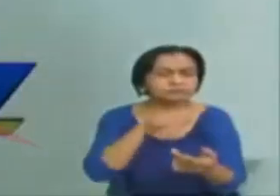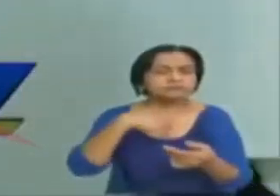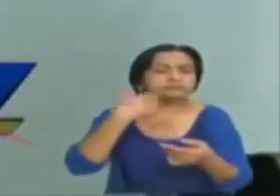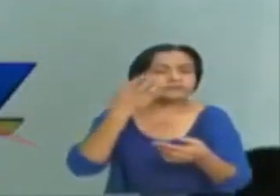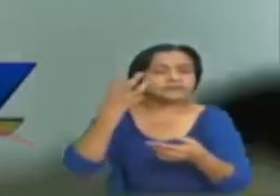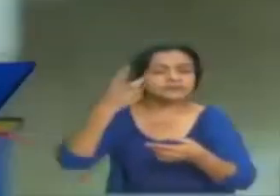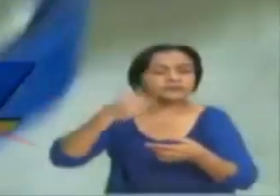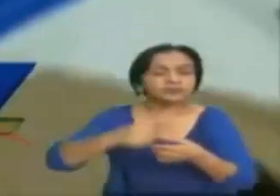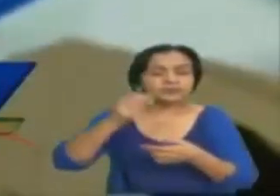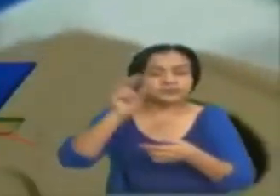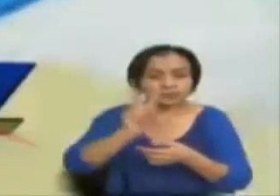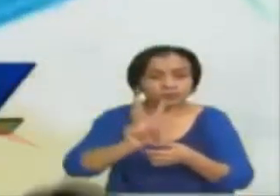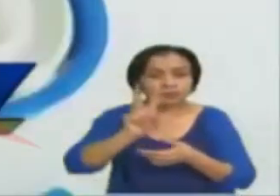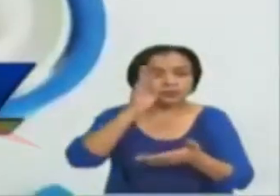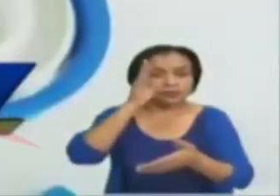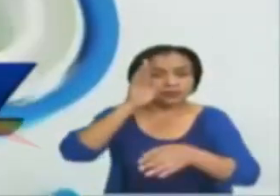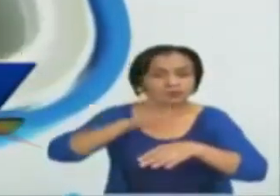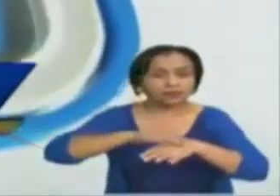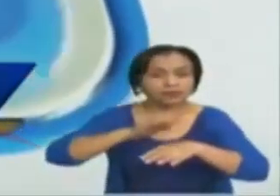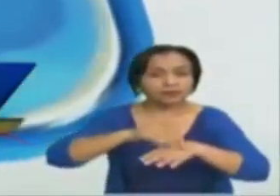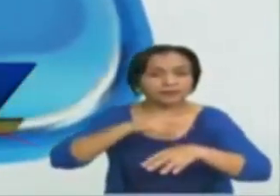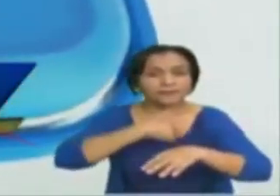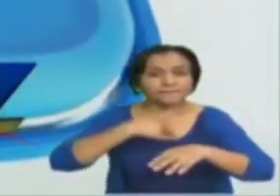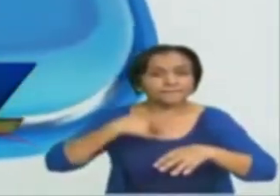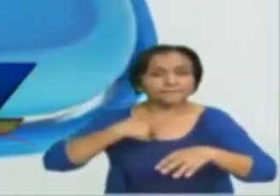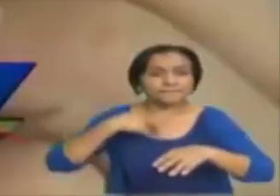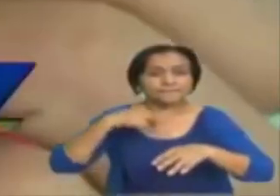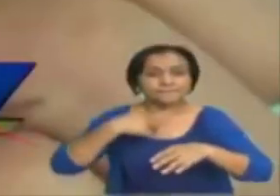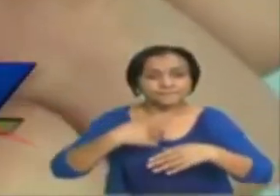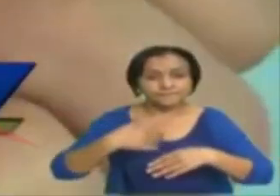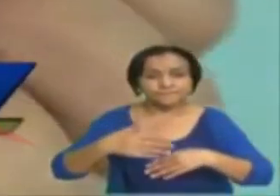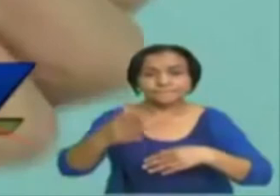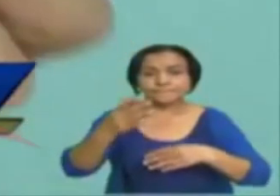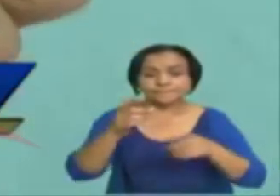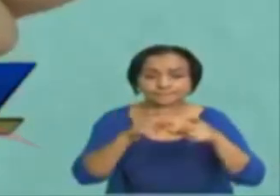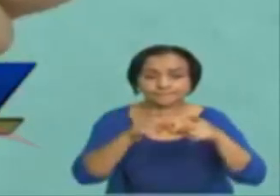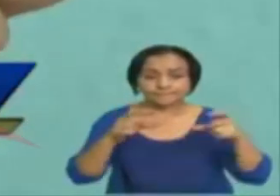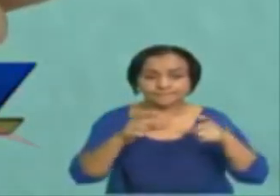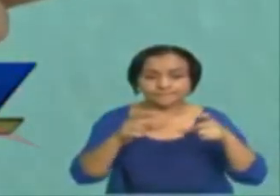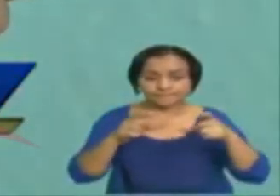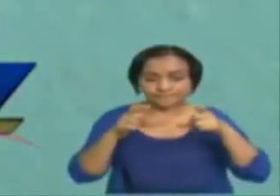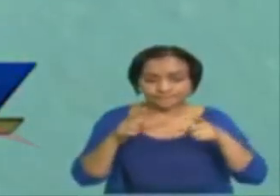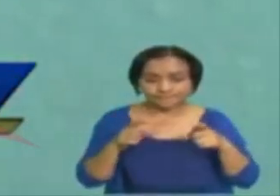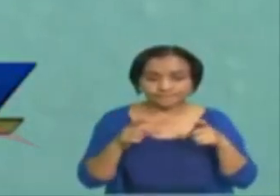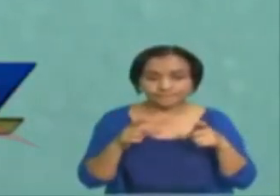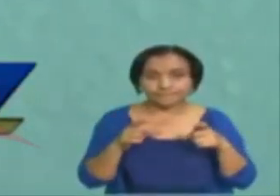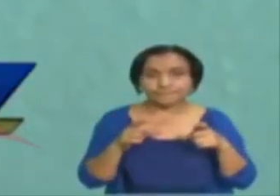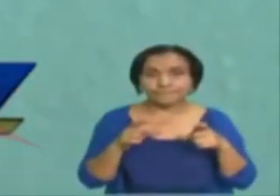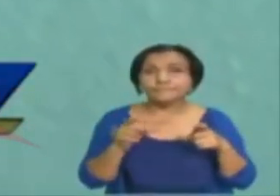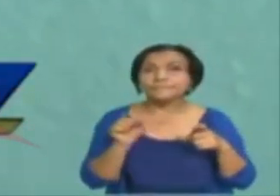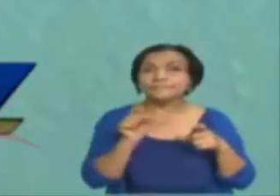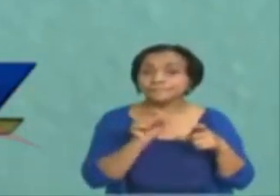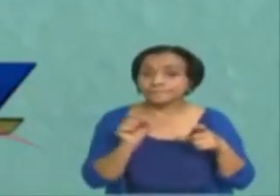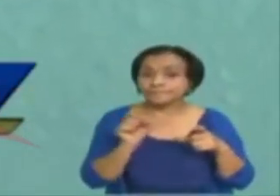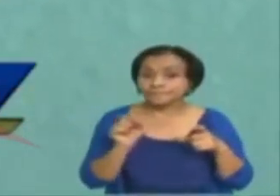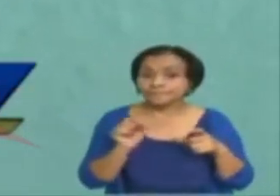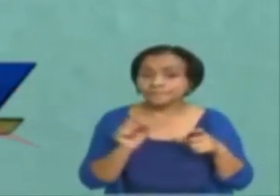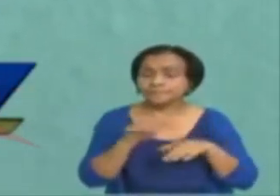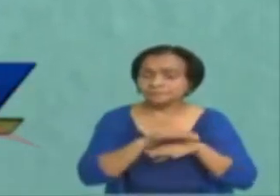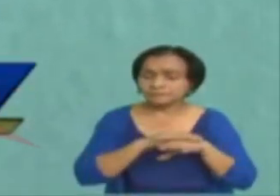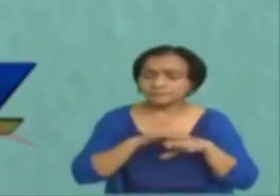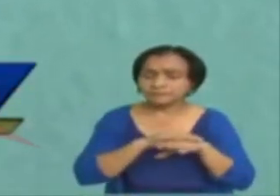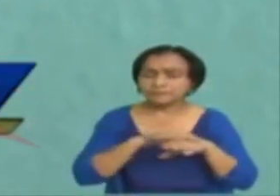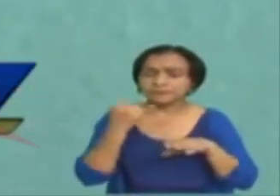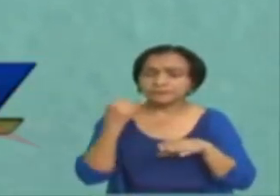siguientes. Y siempre, siempre procurando servir a nuestro pueblo. Con respecto al calendario de vacunación para